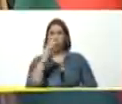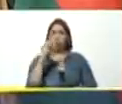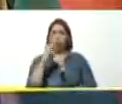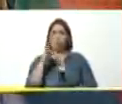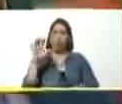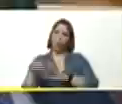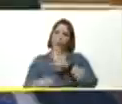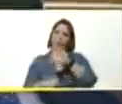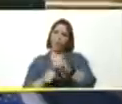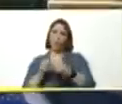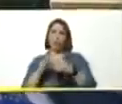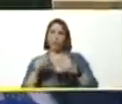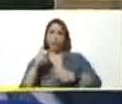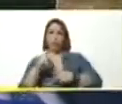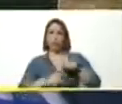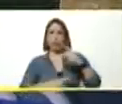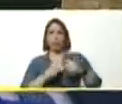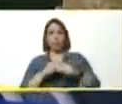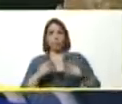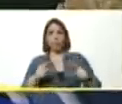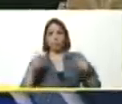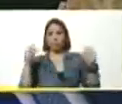comprarían todo ese producto, pero así.